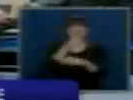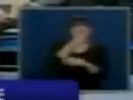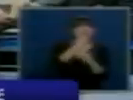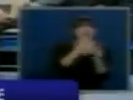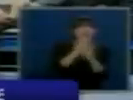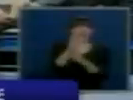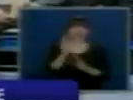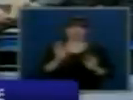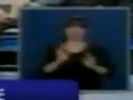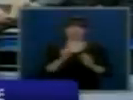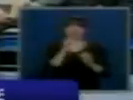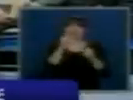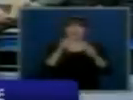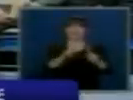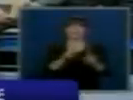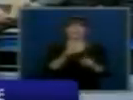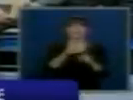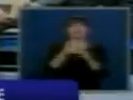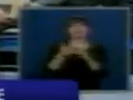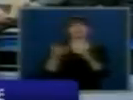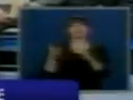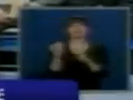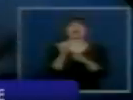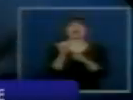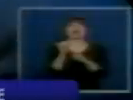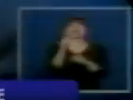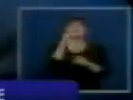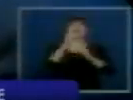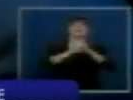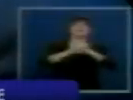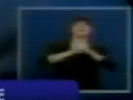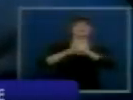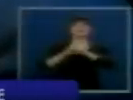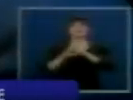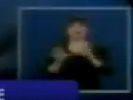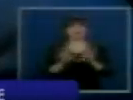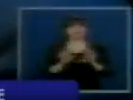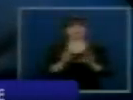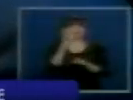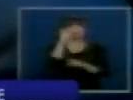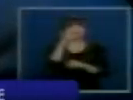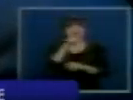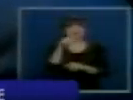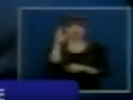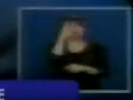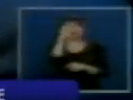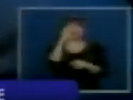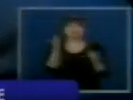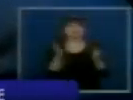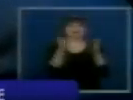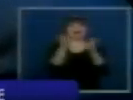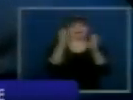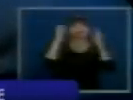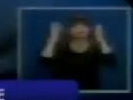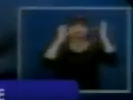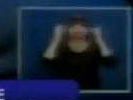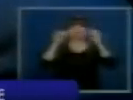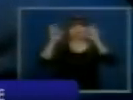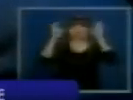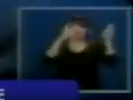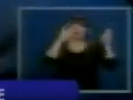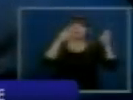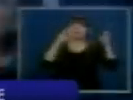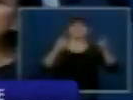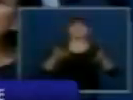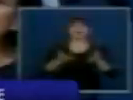conviene permitir que sean instrumentadas como fines propagandísticos por quienes gustan alzar tribuna con estos temas para levantar